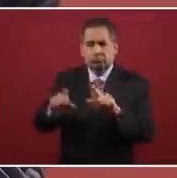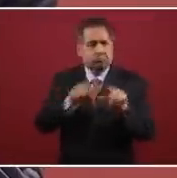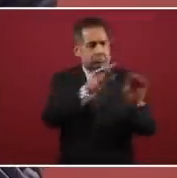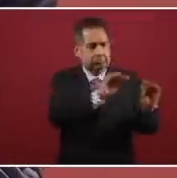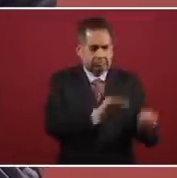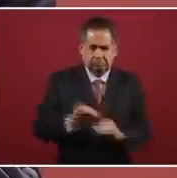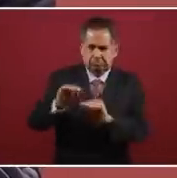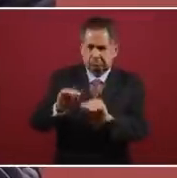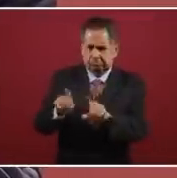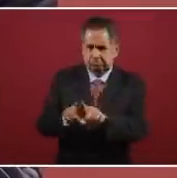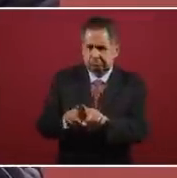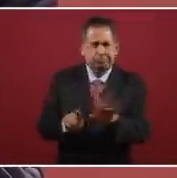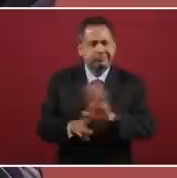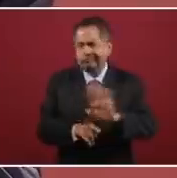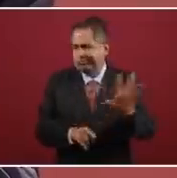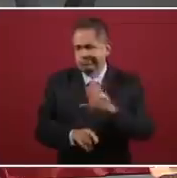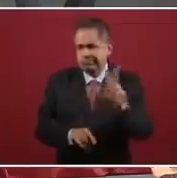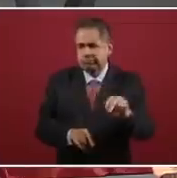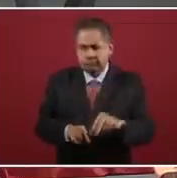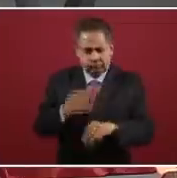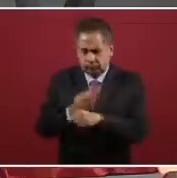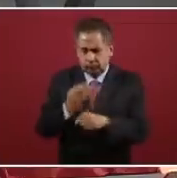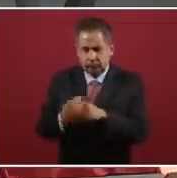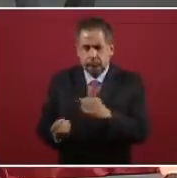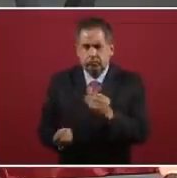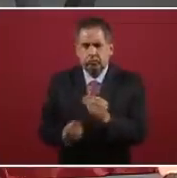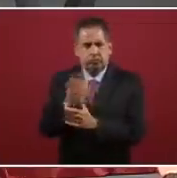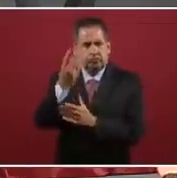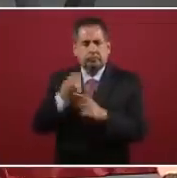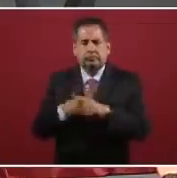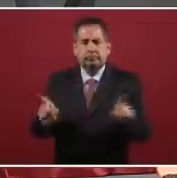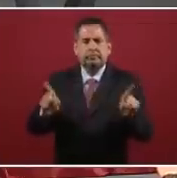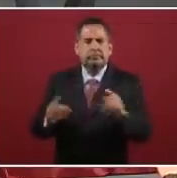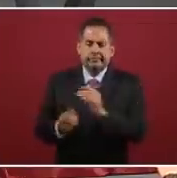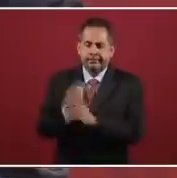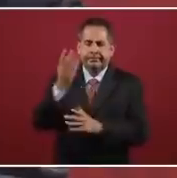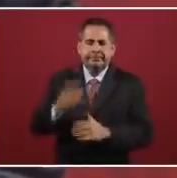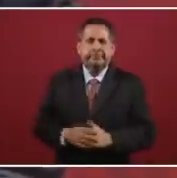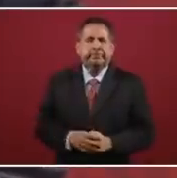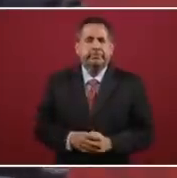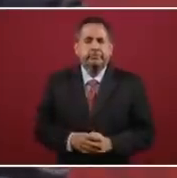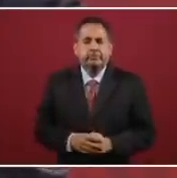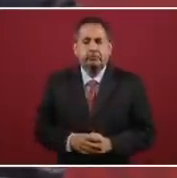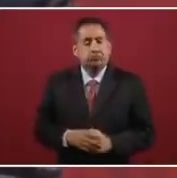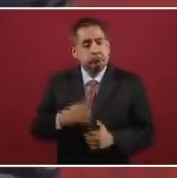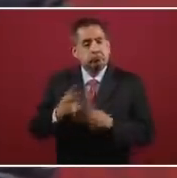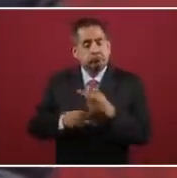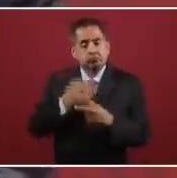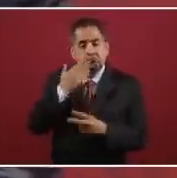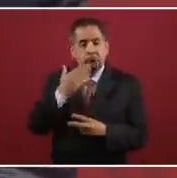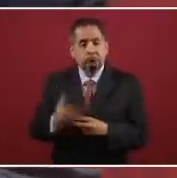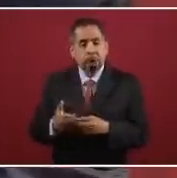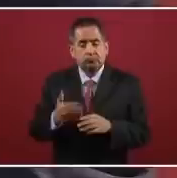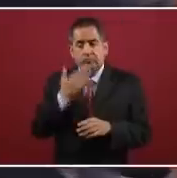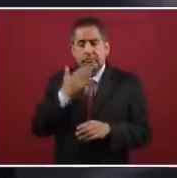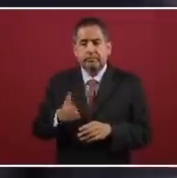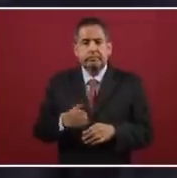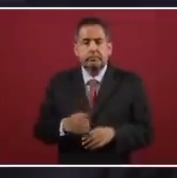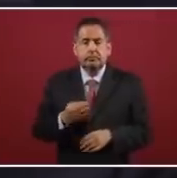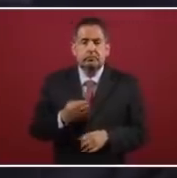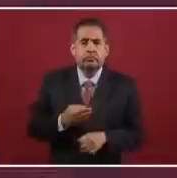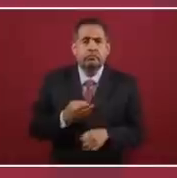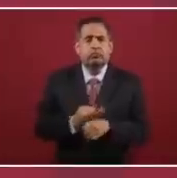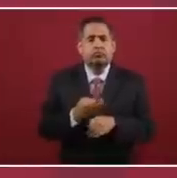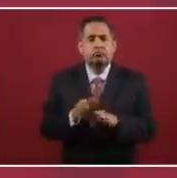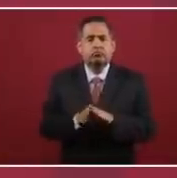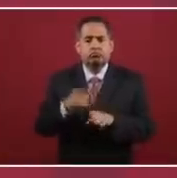vicios? Esto es algo nuevo completamente y está funcionando bien la Guardia Nacional y se